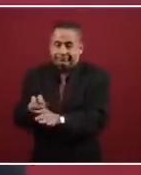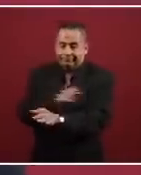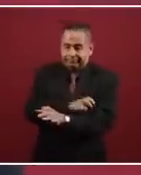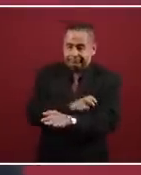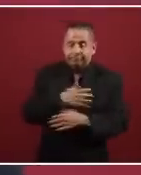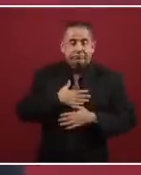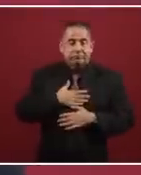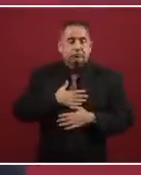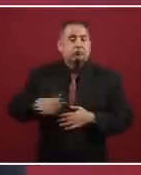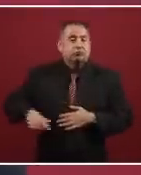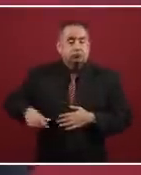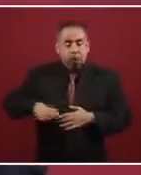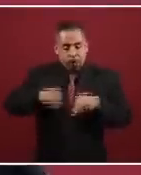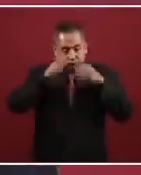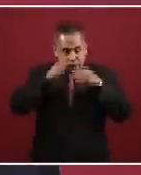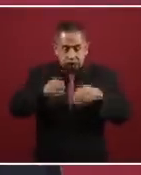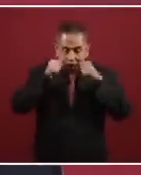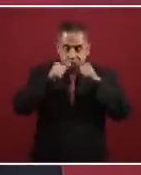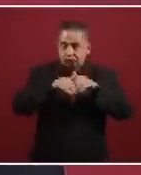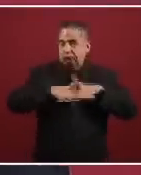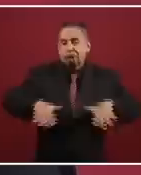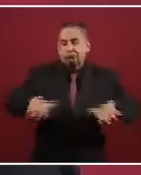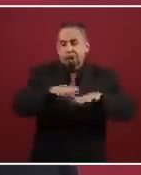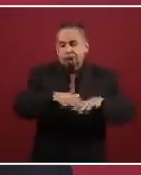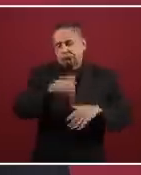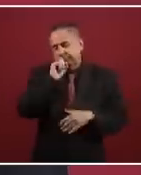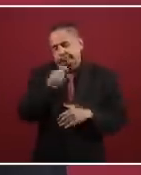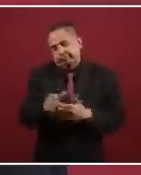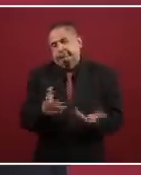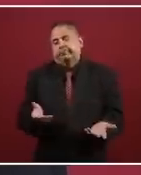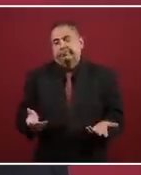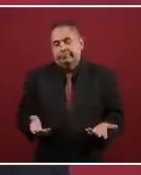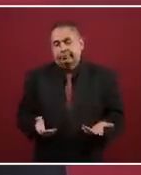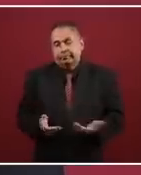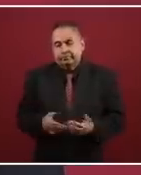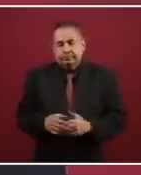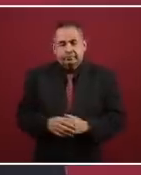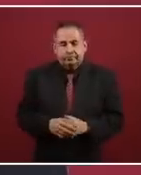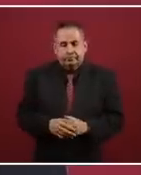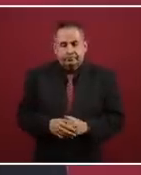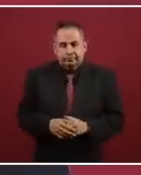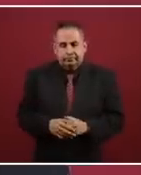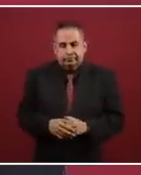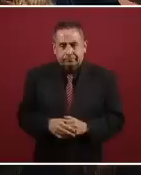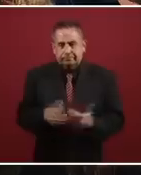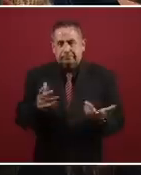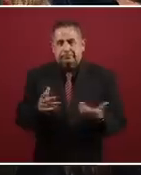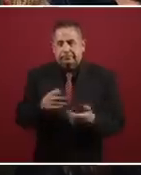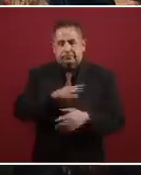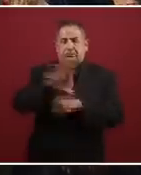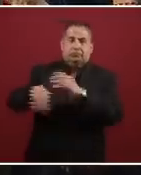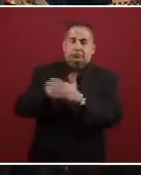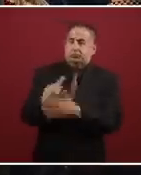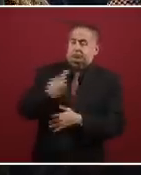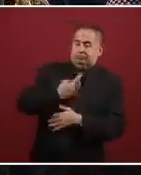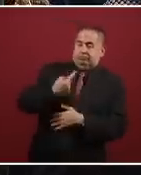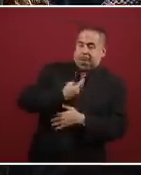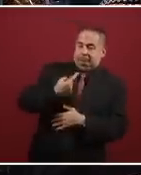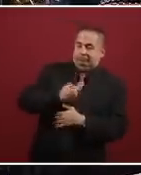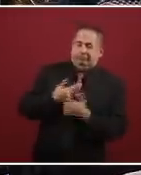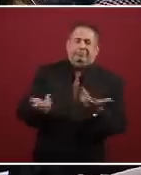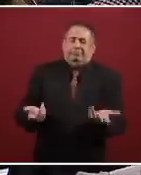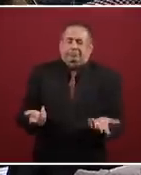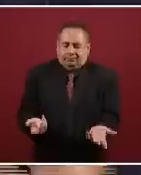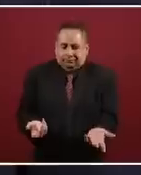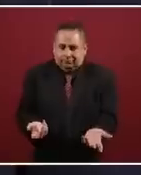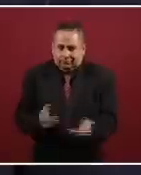con el gobierno. O sea, y también, pues no me carguen todo porque